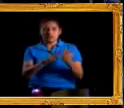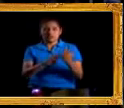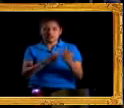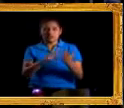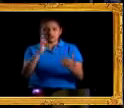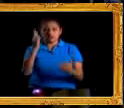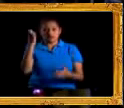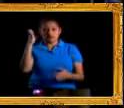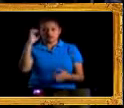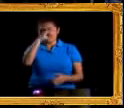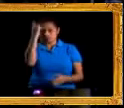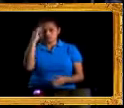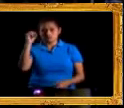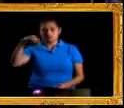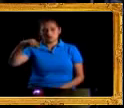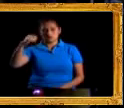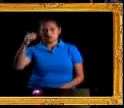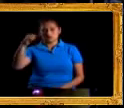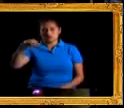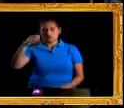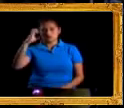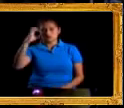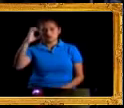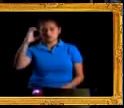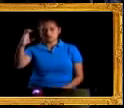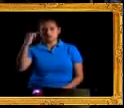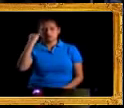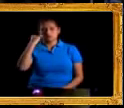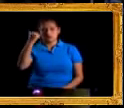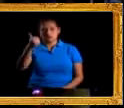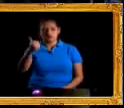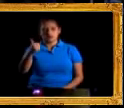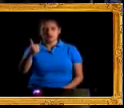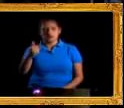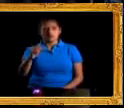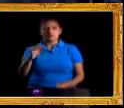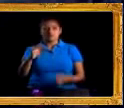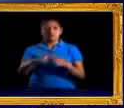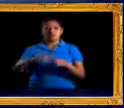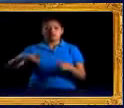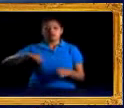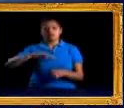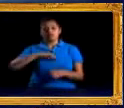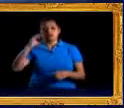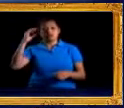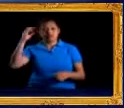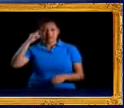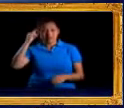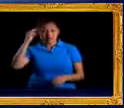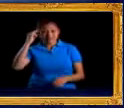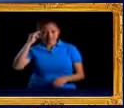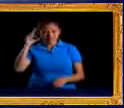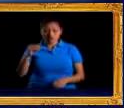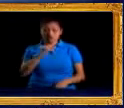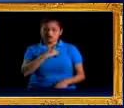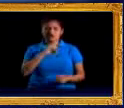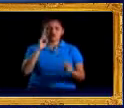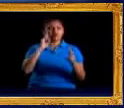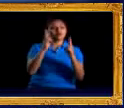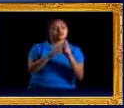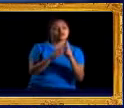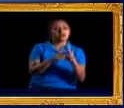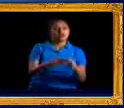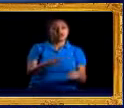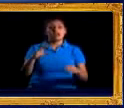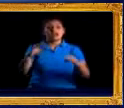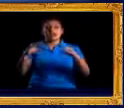disonancia o cognitiva que sucede en nuestro cerebro, no quiere reconocer la gravedad de la seriedad de la situación.